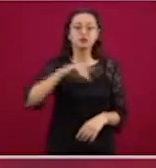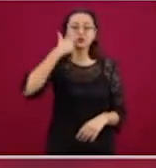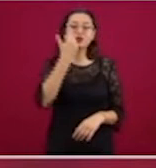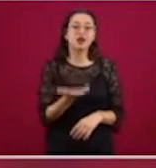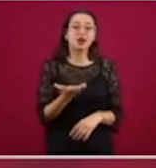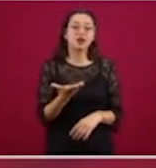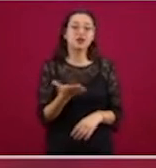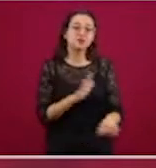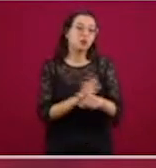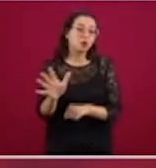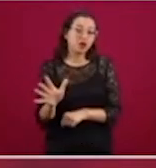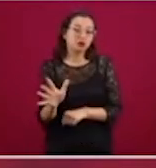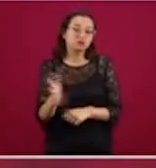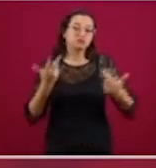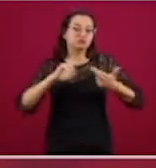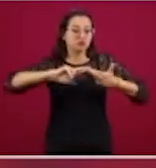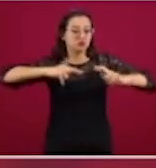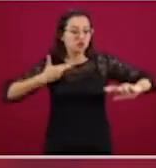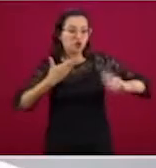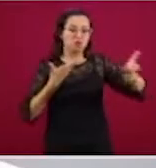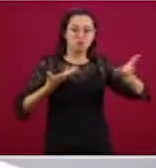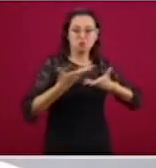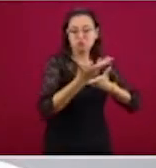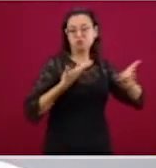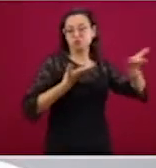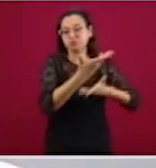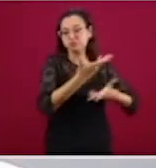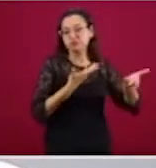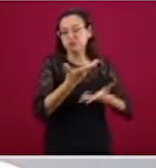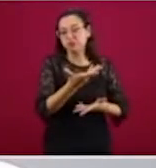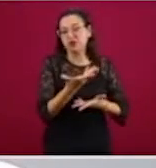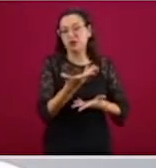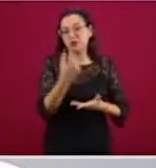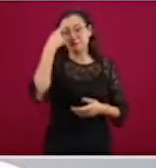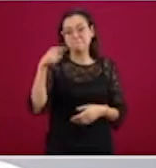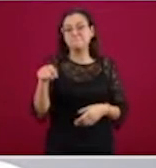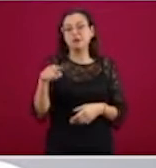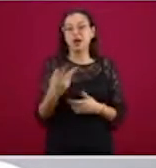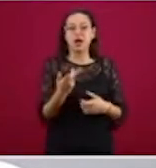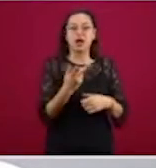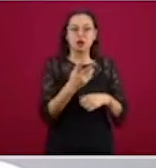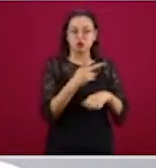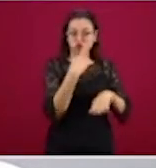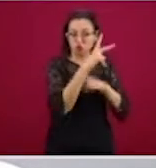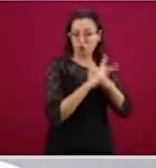es una relación de cooperación con Estados Unidos en beneficio de nuestros